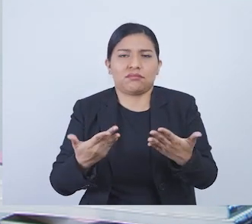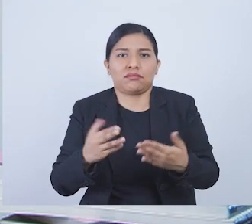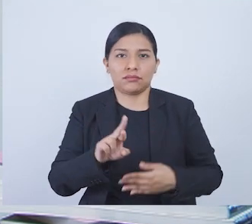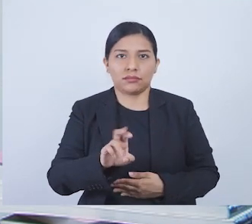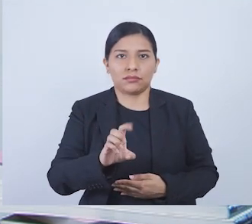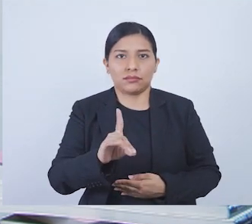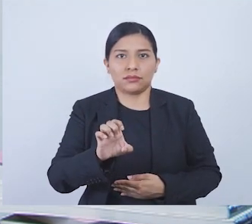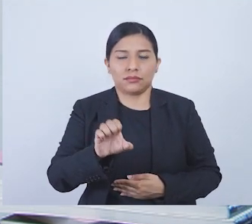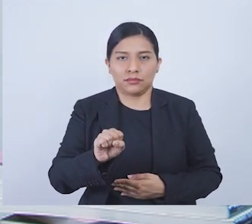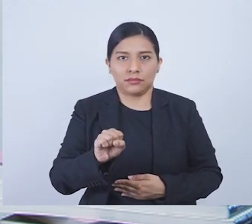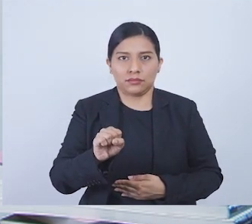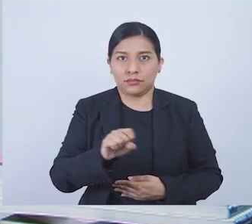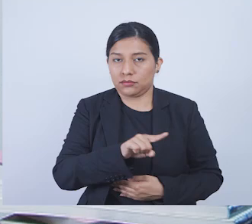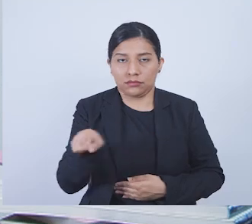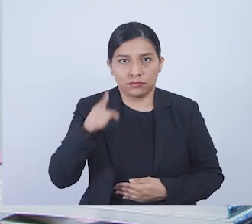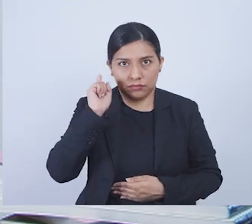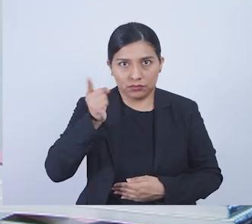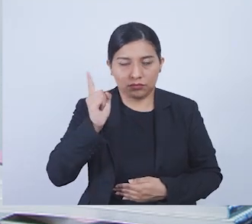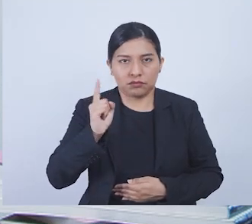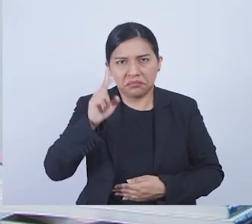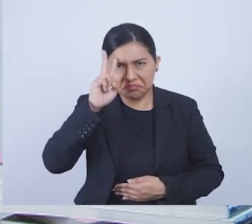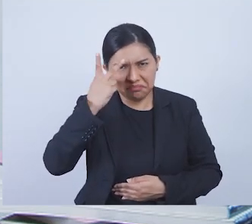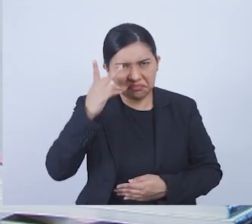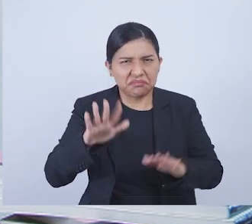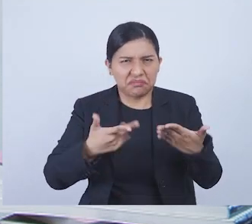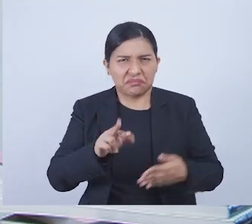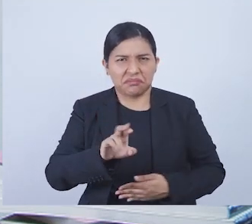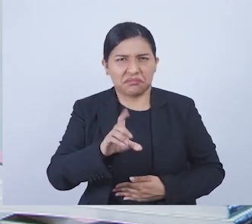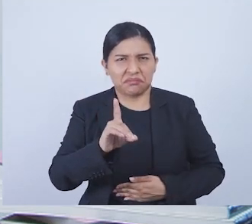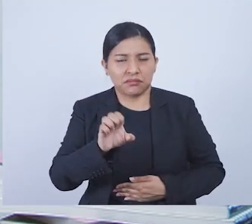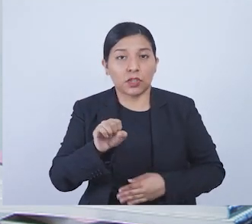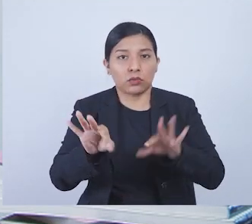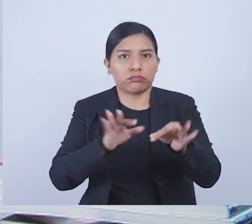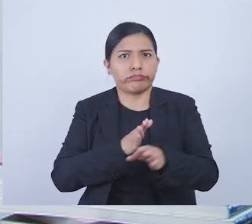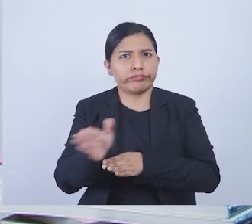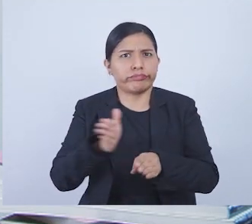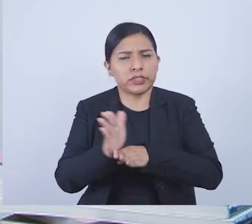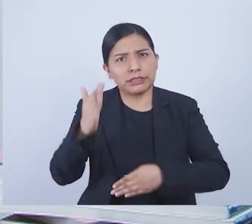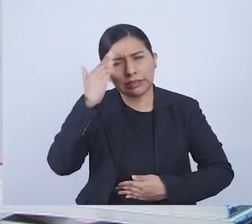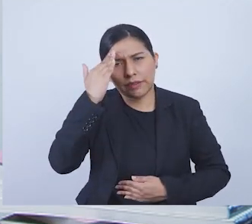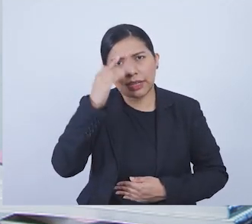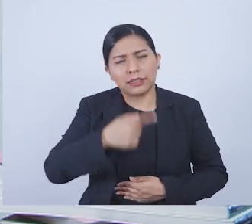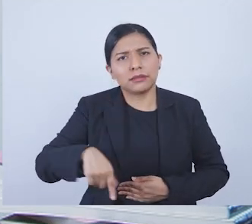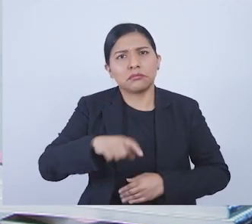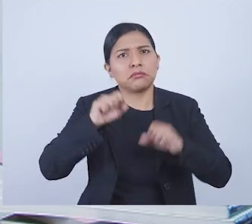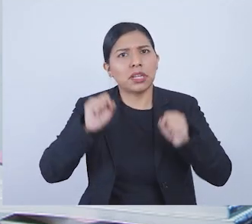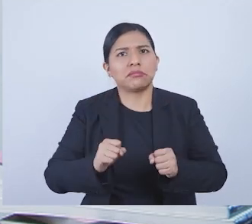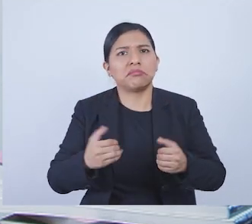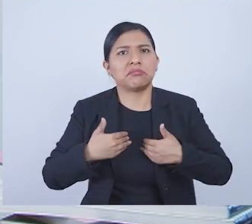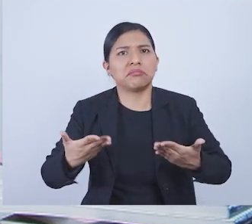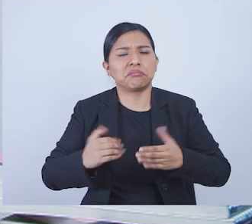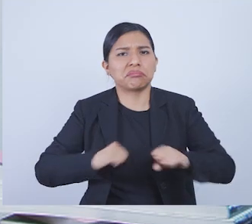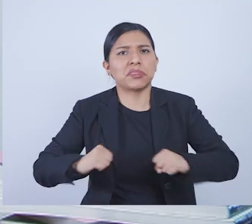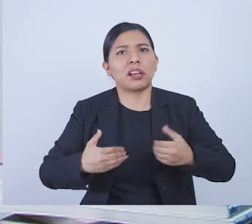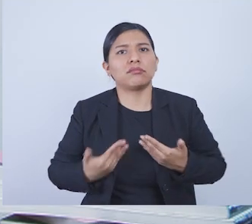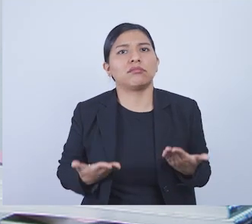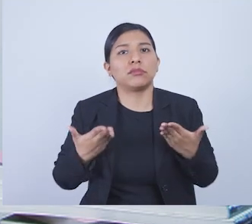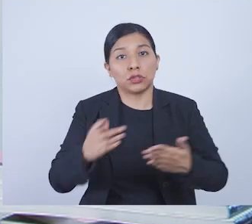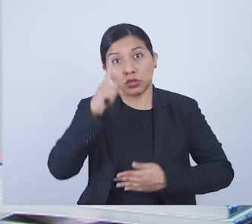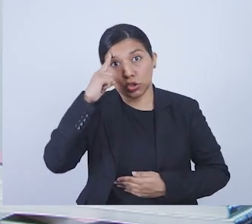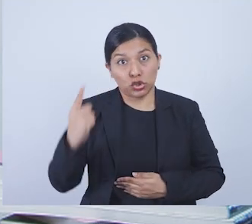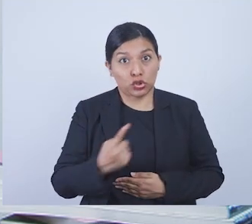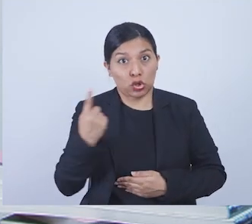docentes, ¿verdad? Las redes de docentes especialistas han demostrado ser una herramienta fundamental, no solo